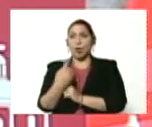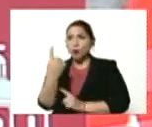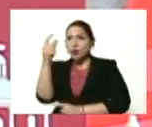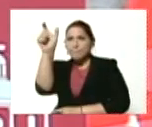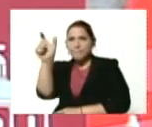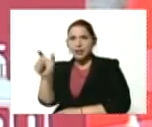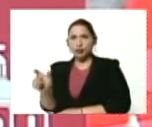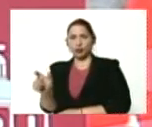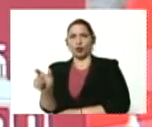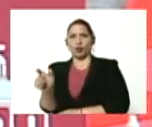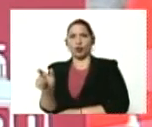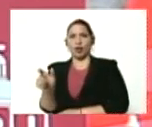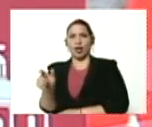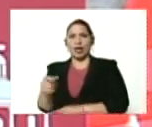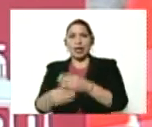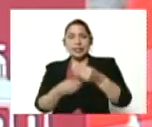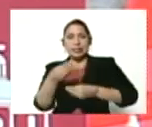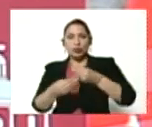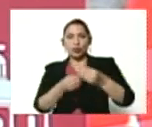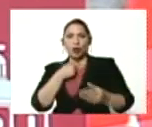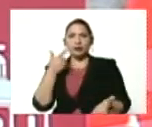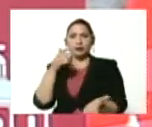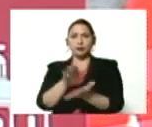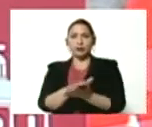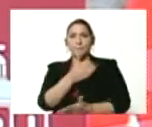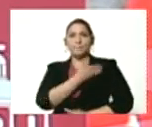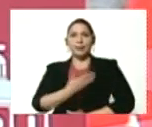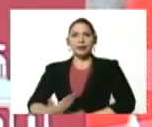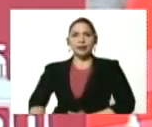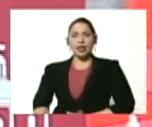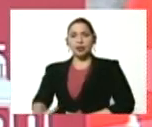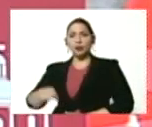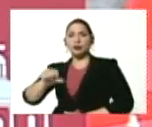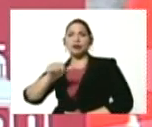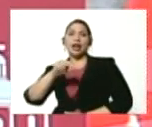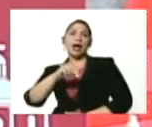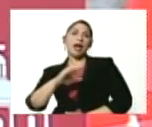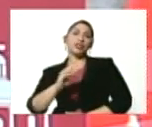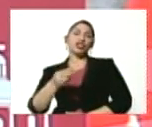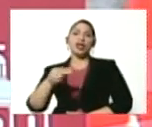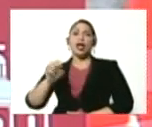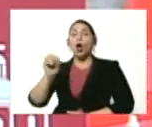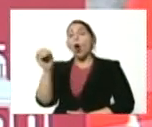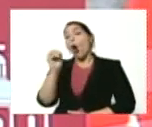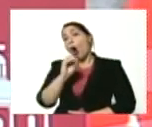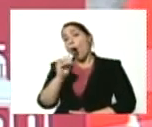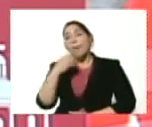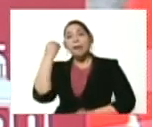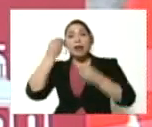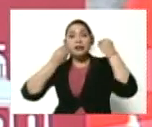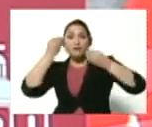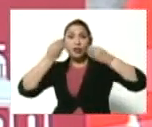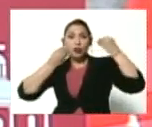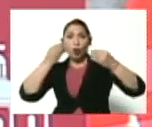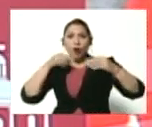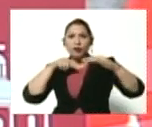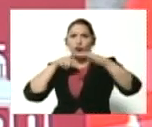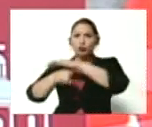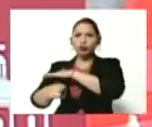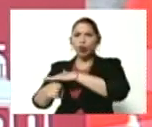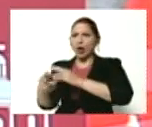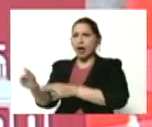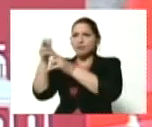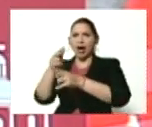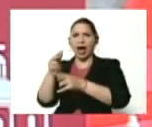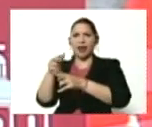que planificó el asesinato del presidente Sánchez, o que asesinó una incursión armada en costas de España, o